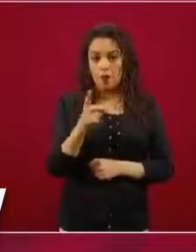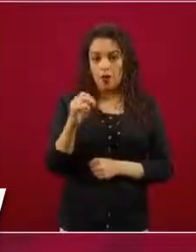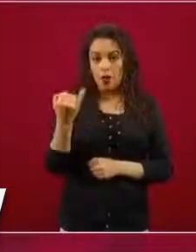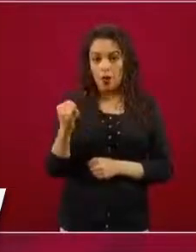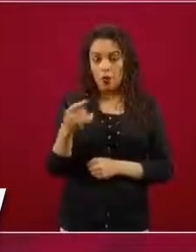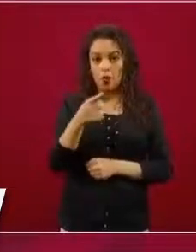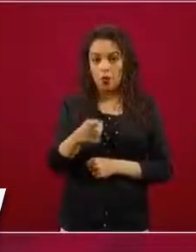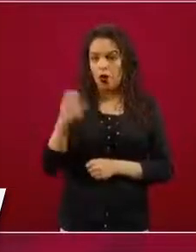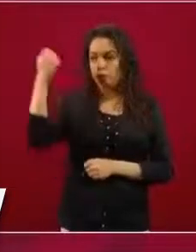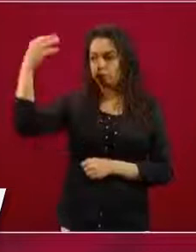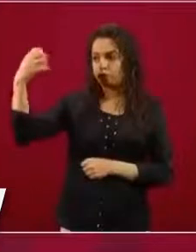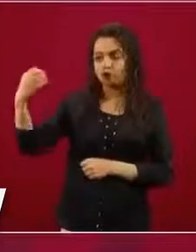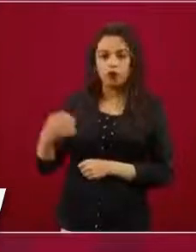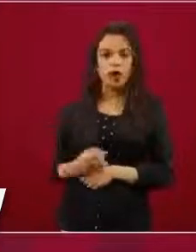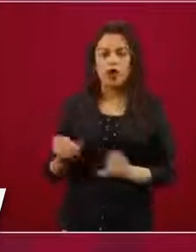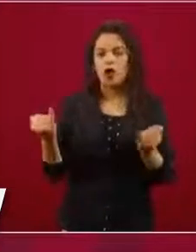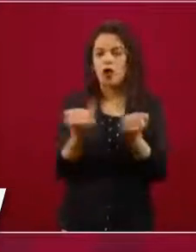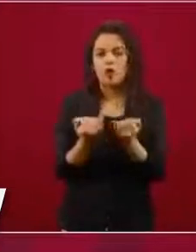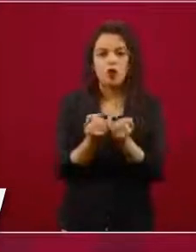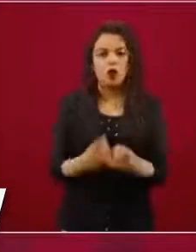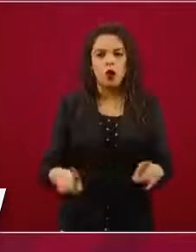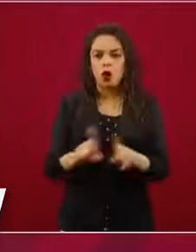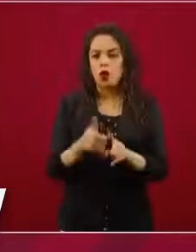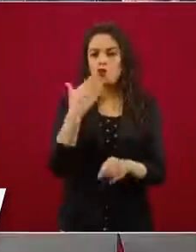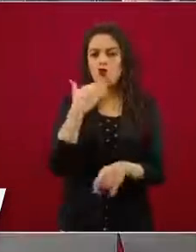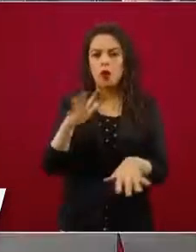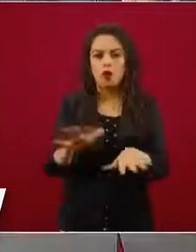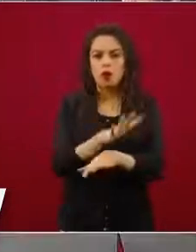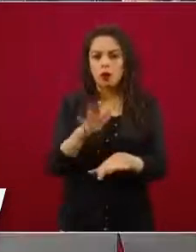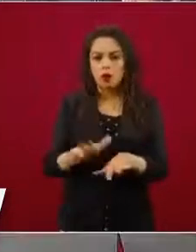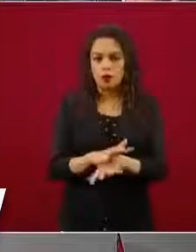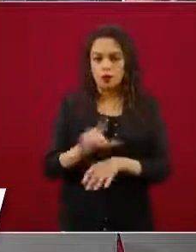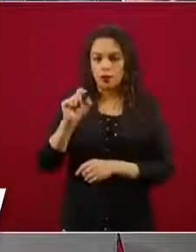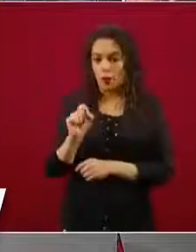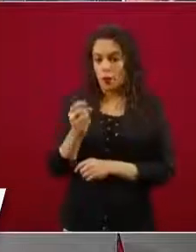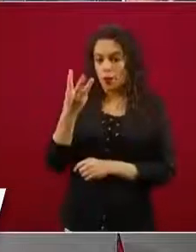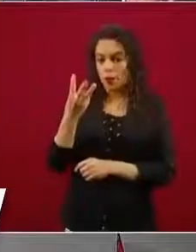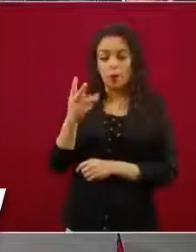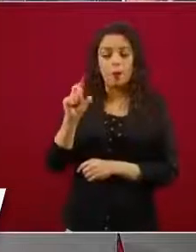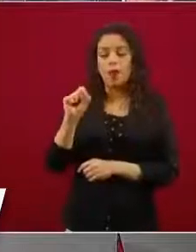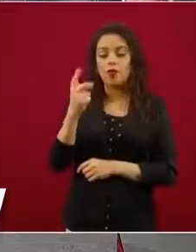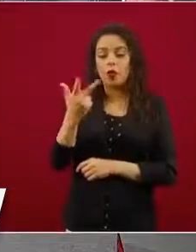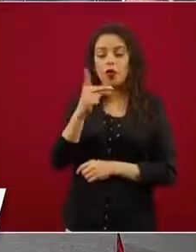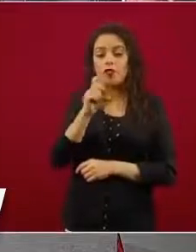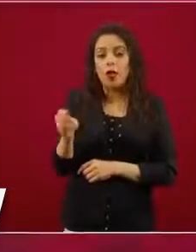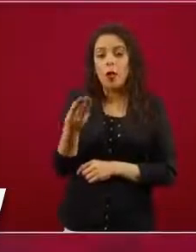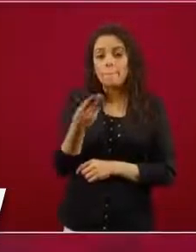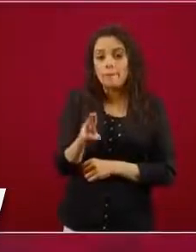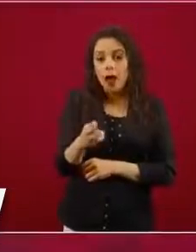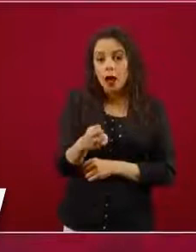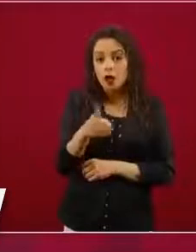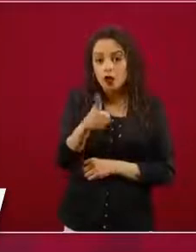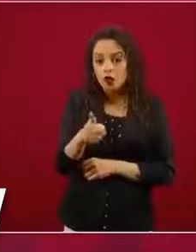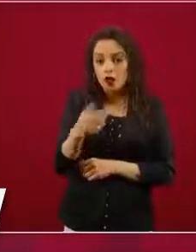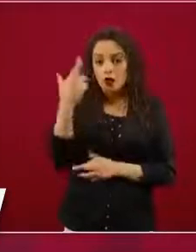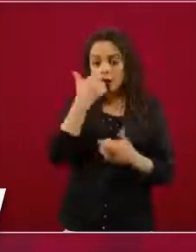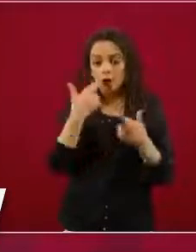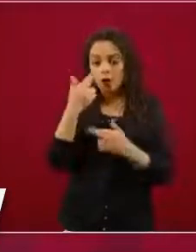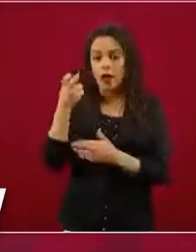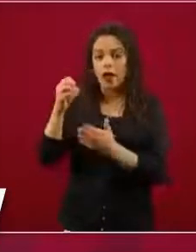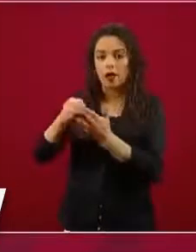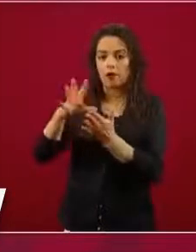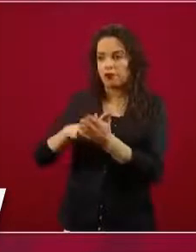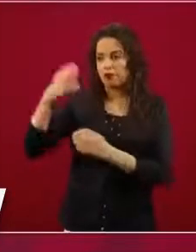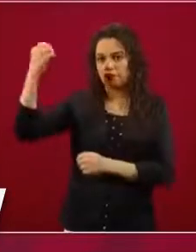este semáforo. Hoy estamos anunciando con la evaluación del 28 de mayo, quisimos hacerla lo más cercano posible al día